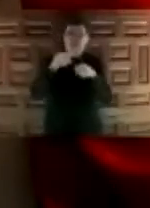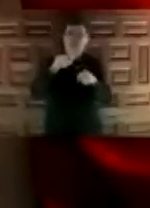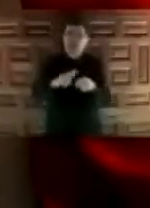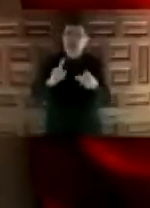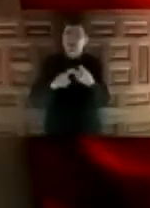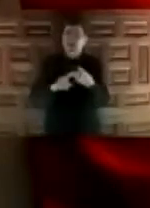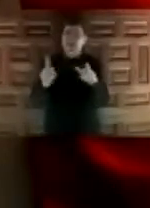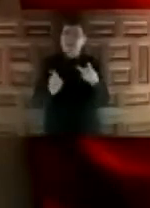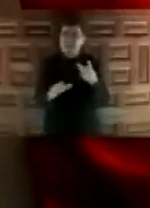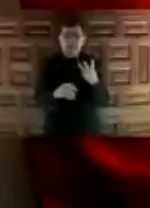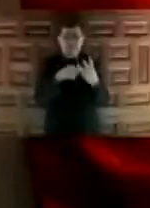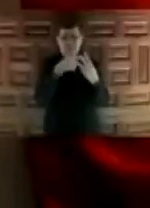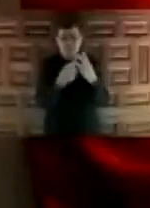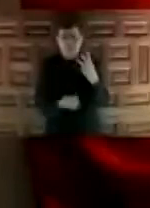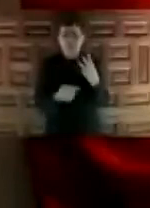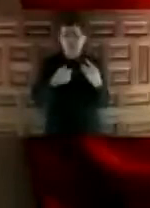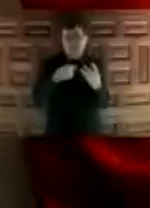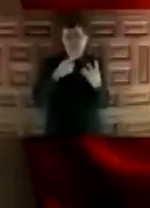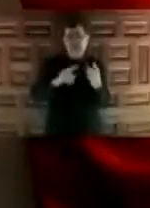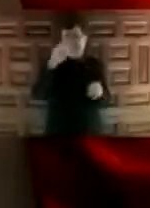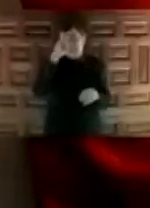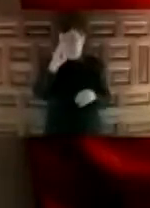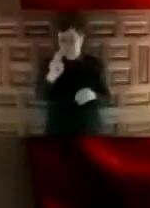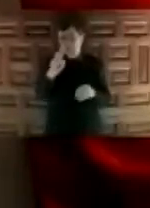Otro que me parece fundamental es el respeto y